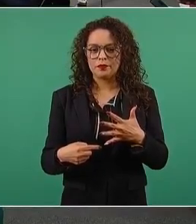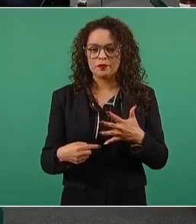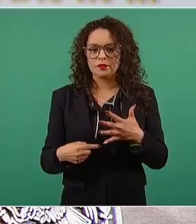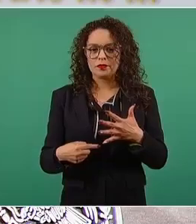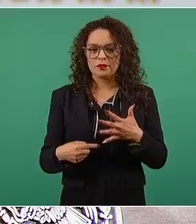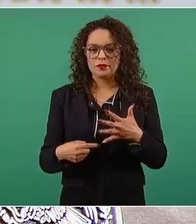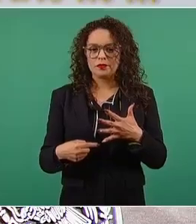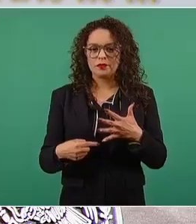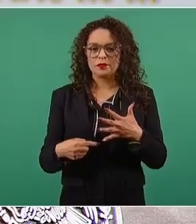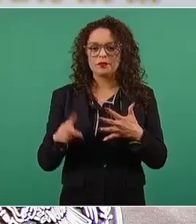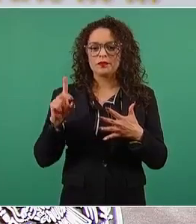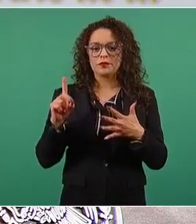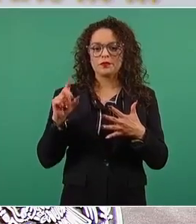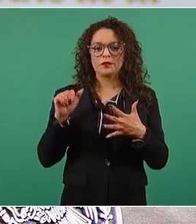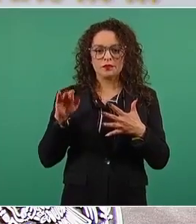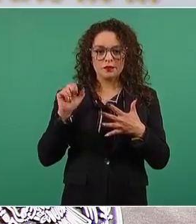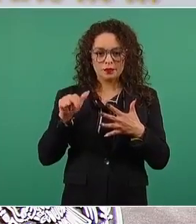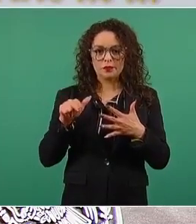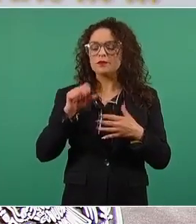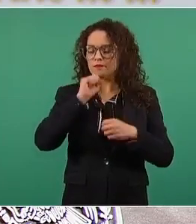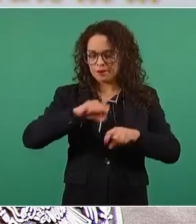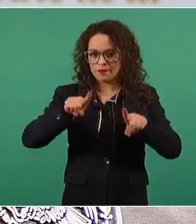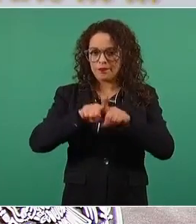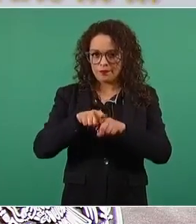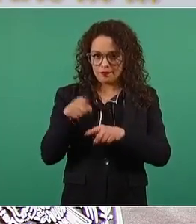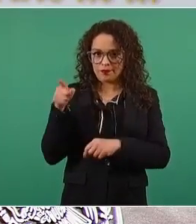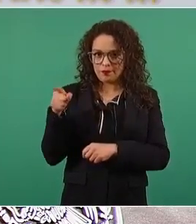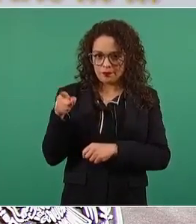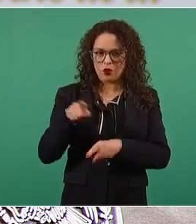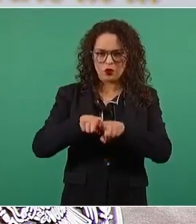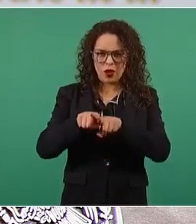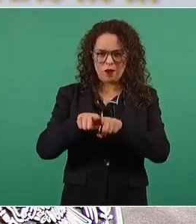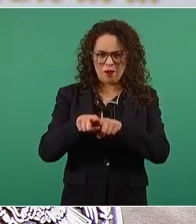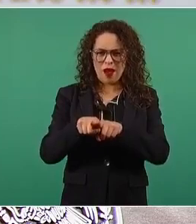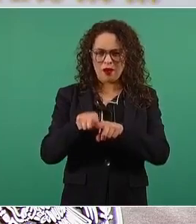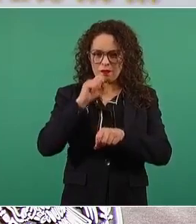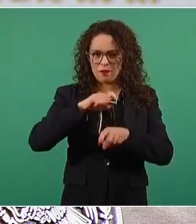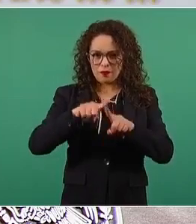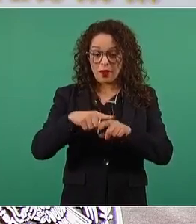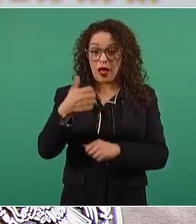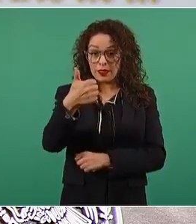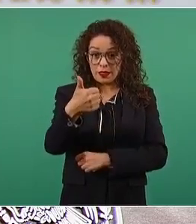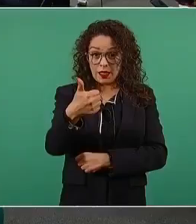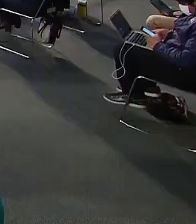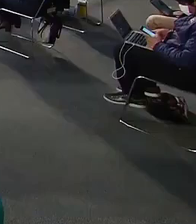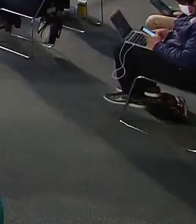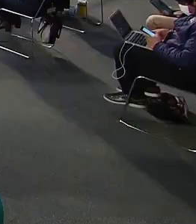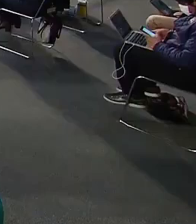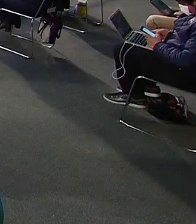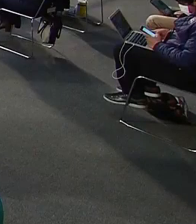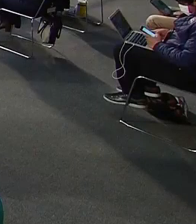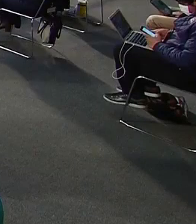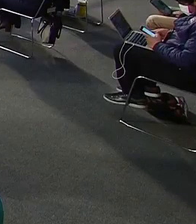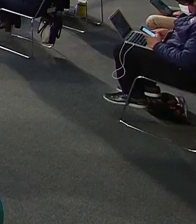también de Damián, su hermano. ¿Cuántos llevamos ahí? Seis.